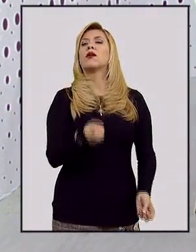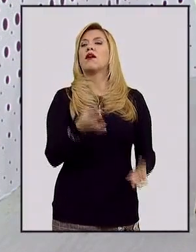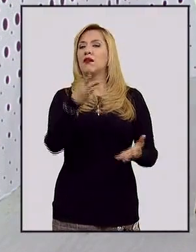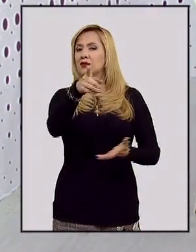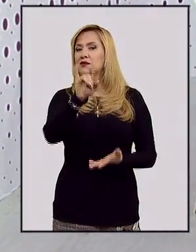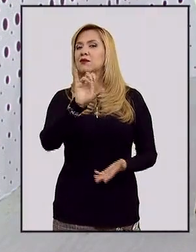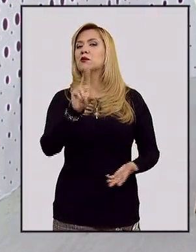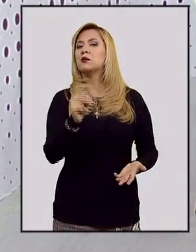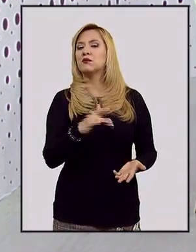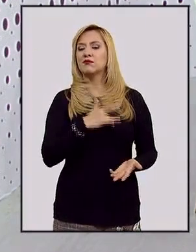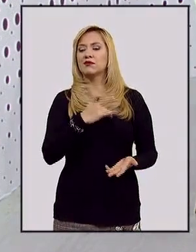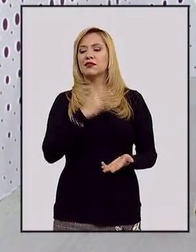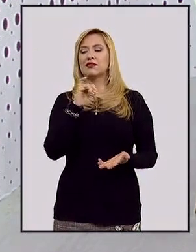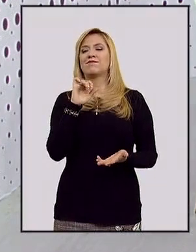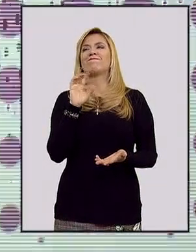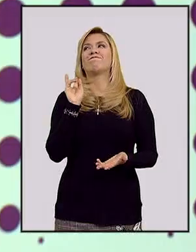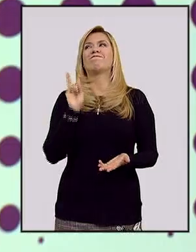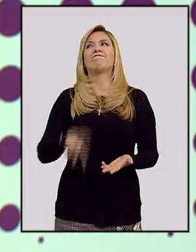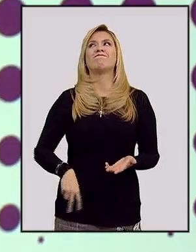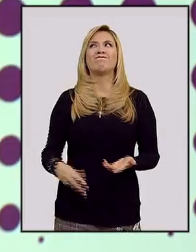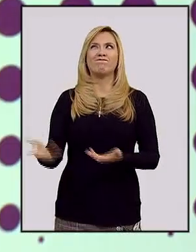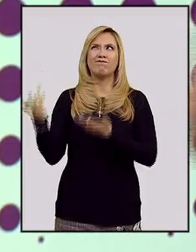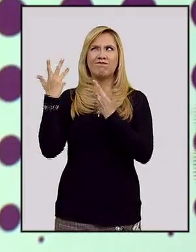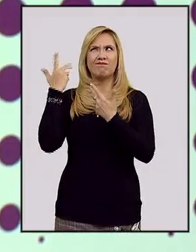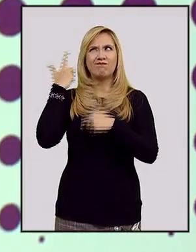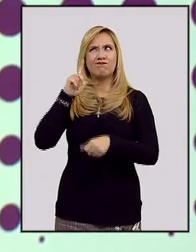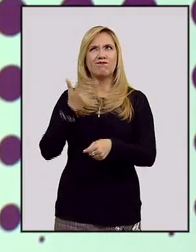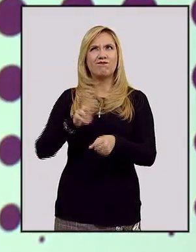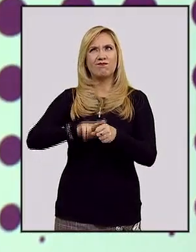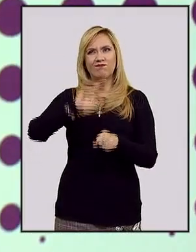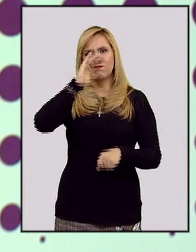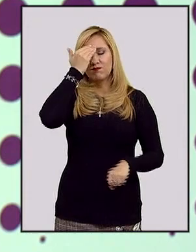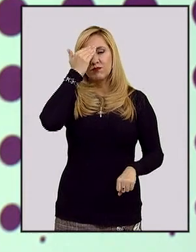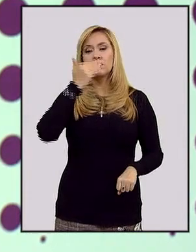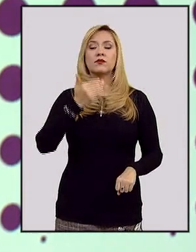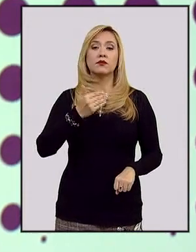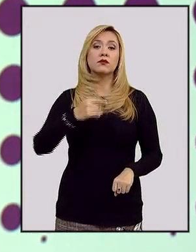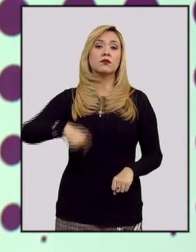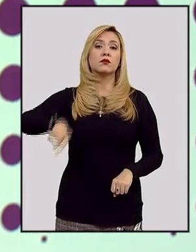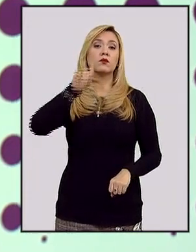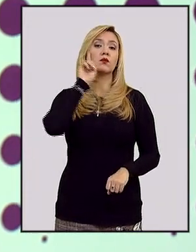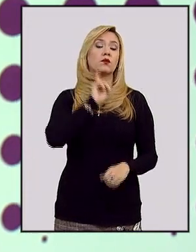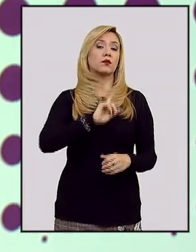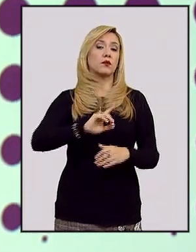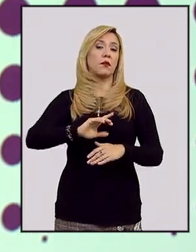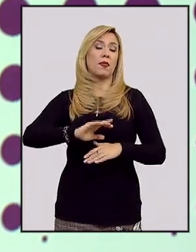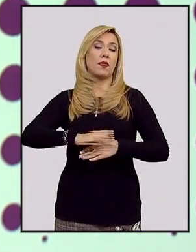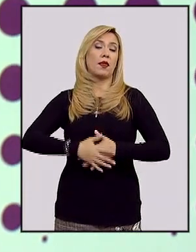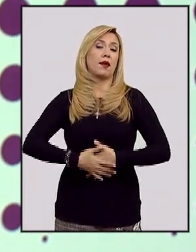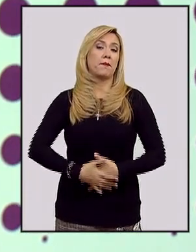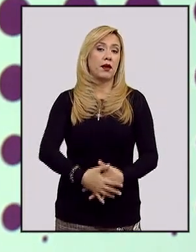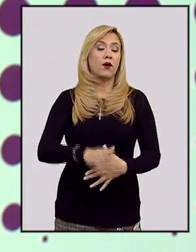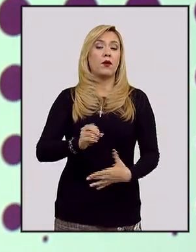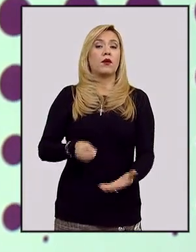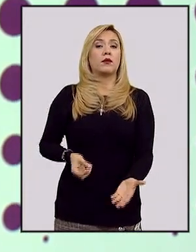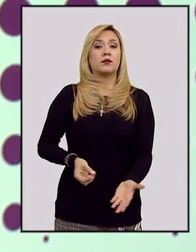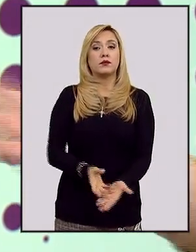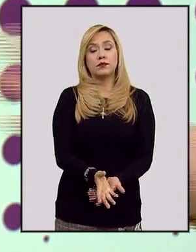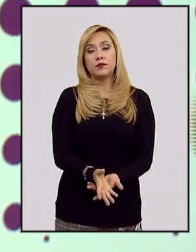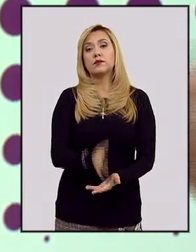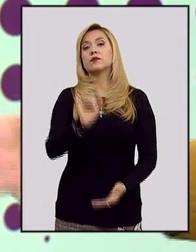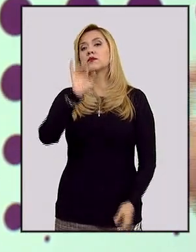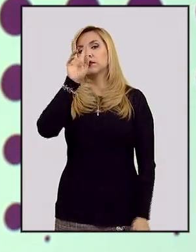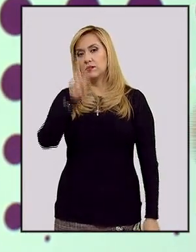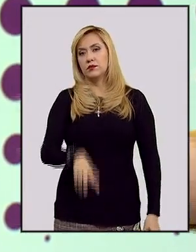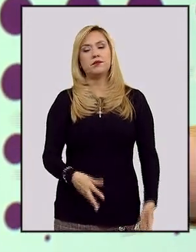una mayor conciencia por parte de nosotras las mujeres que han vivido un embarazo, un parto, sería mayor del 33%. O